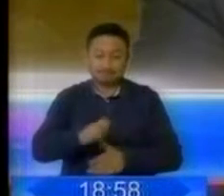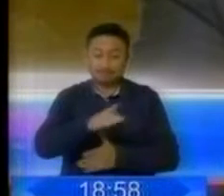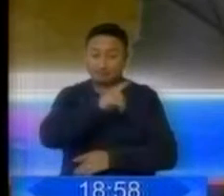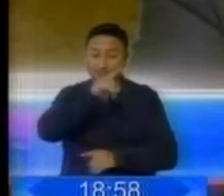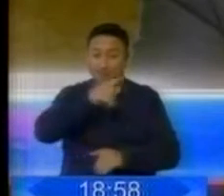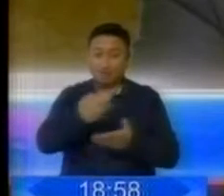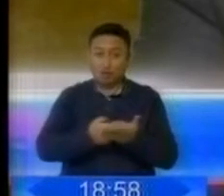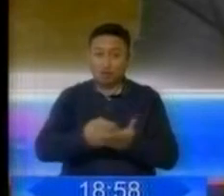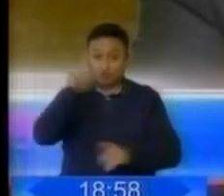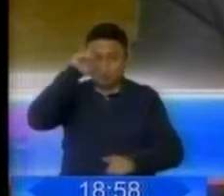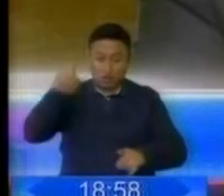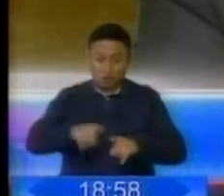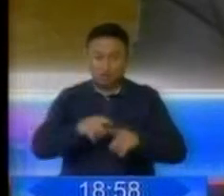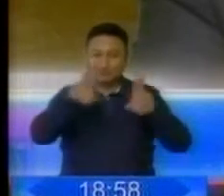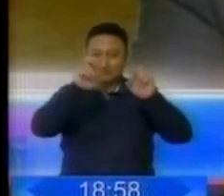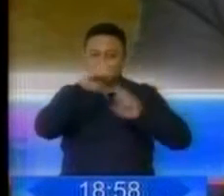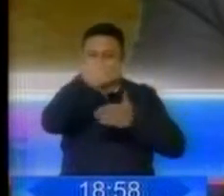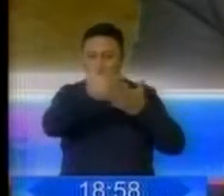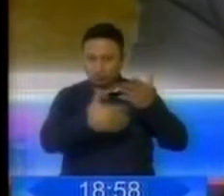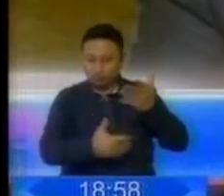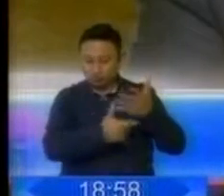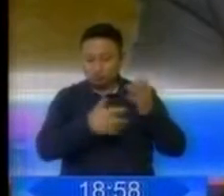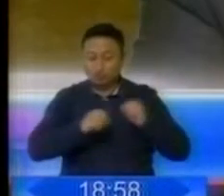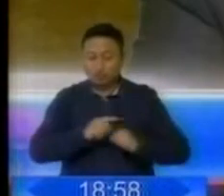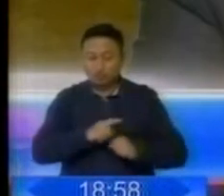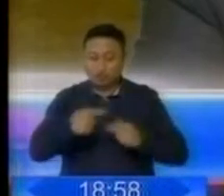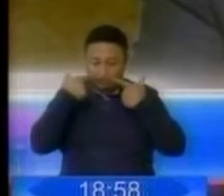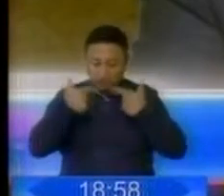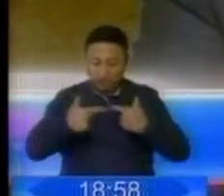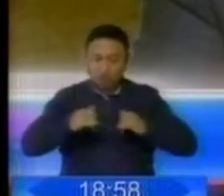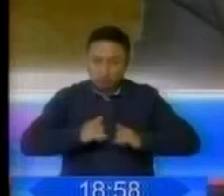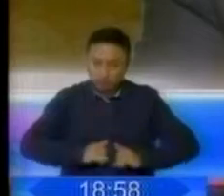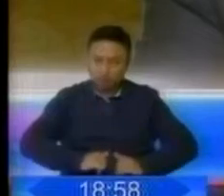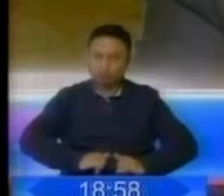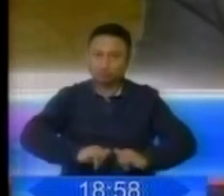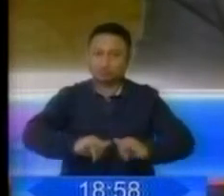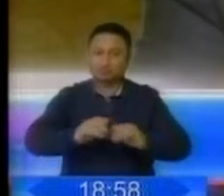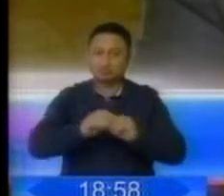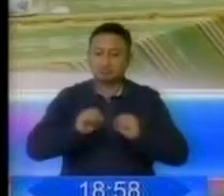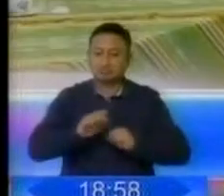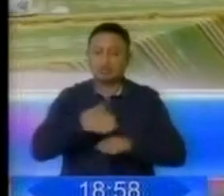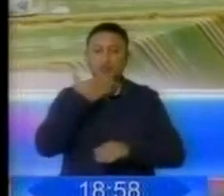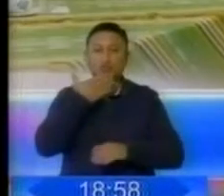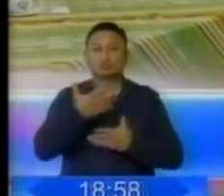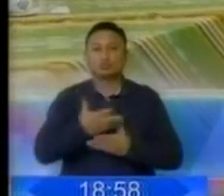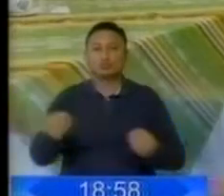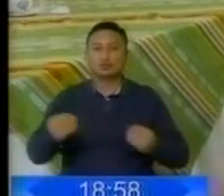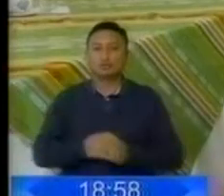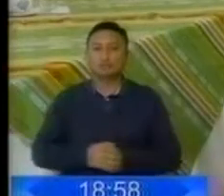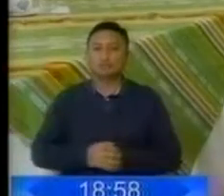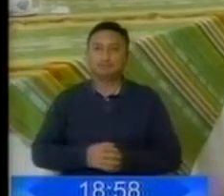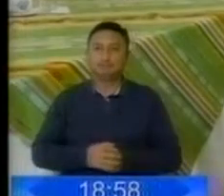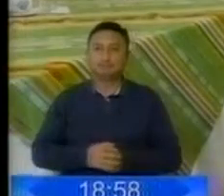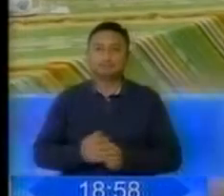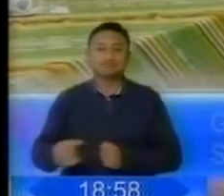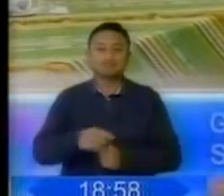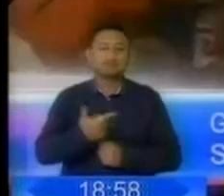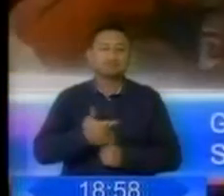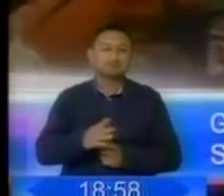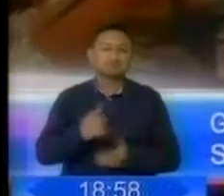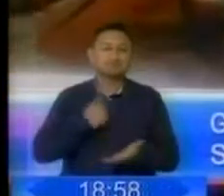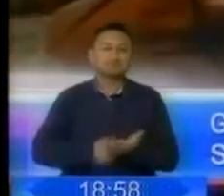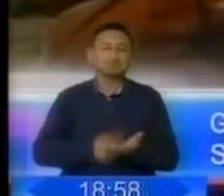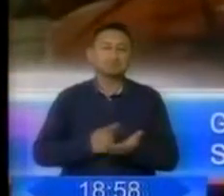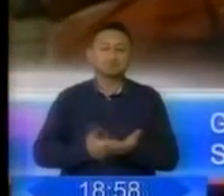alcancen o a los temas que se identifiquen para continuar desarrollándolos y encontrando soluciones regionales. Aquí se prevé analizar a profundidad